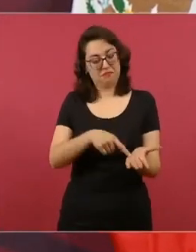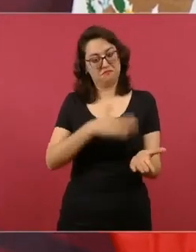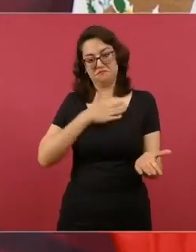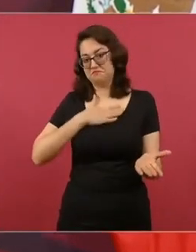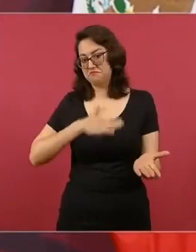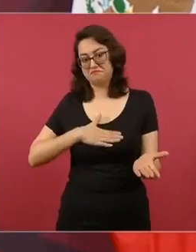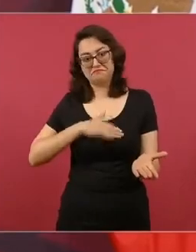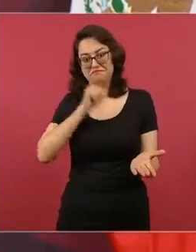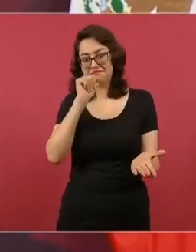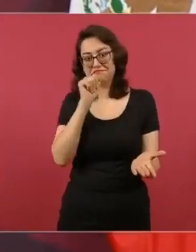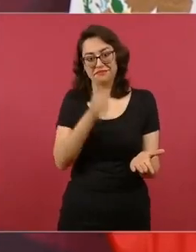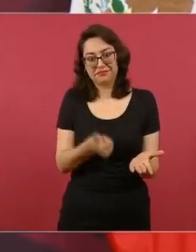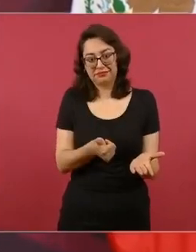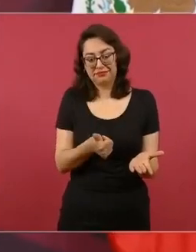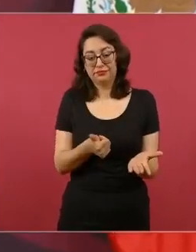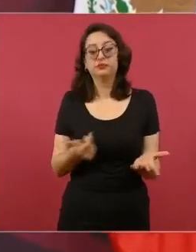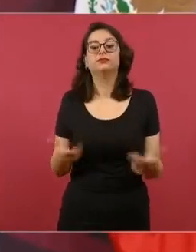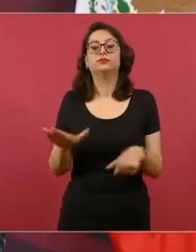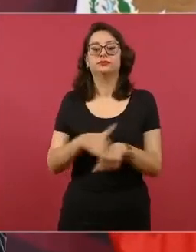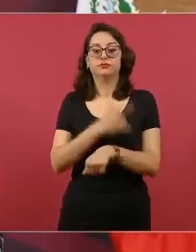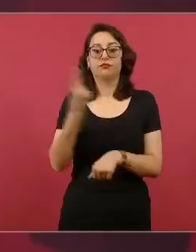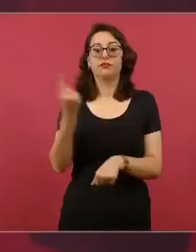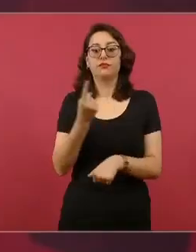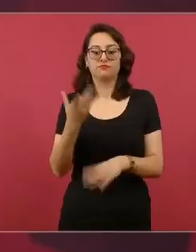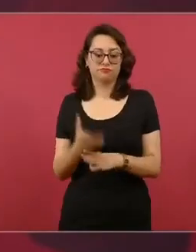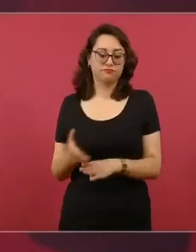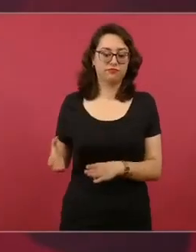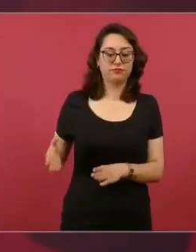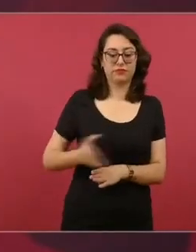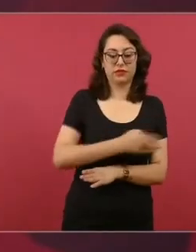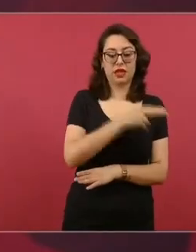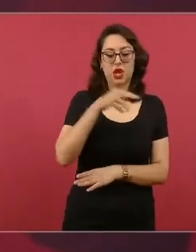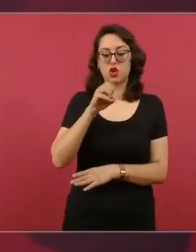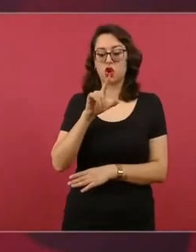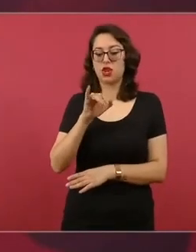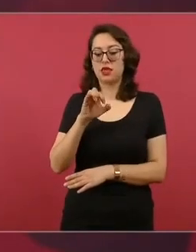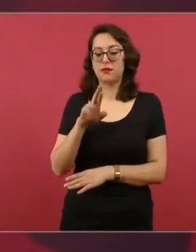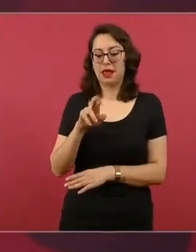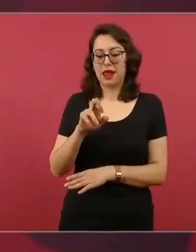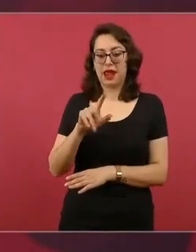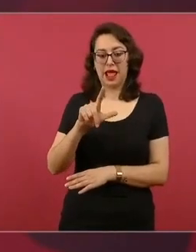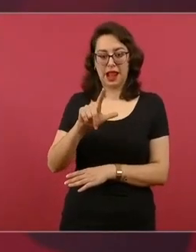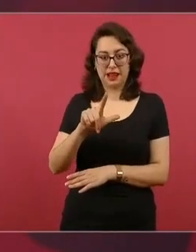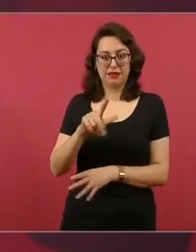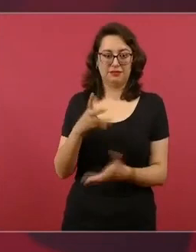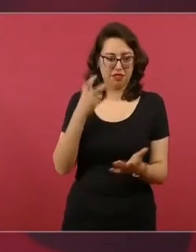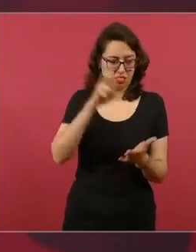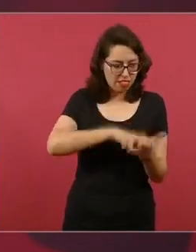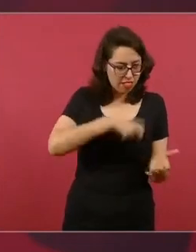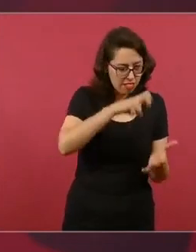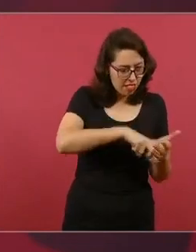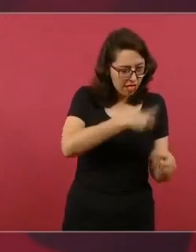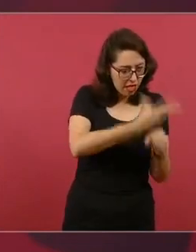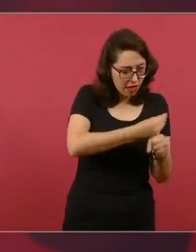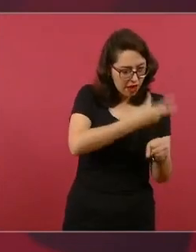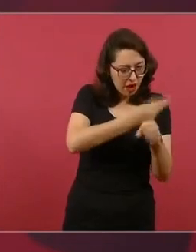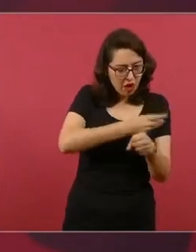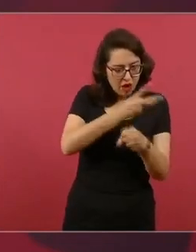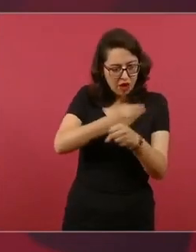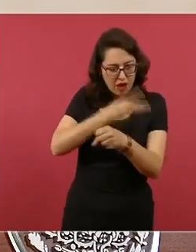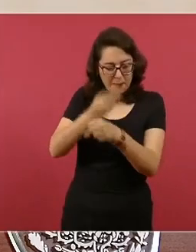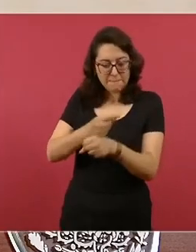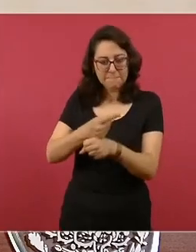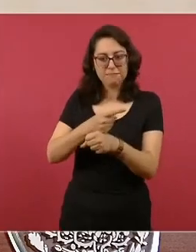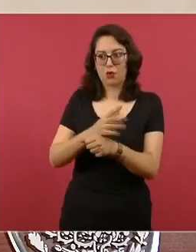estructurales que se llevaron a cabo durante el periodo neoliberal en contra de los trabajadores. Ya lo he dicho